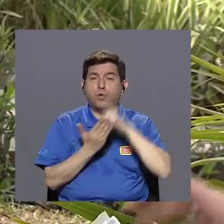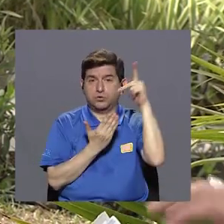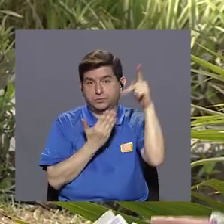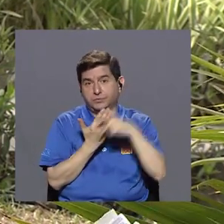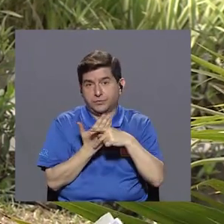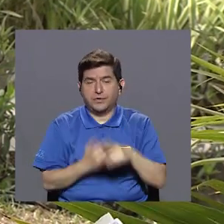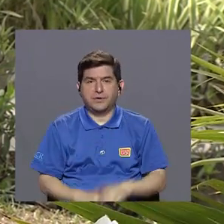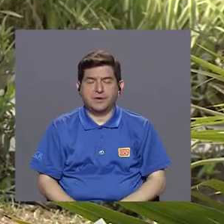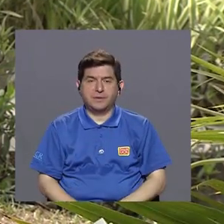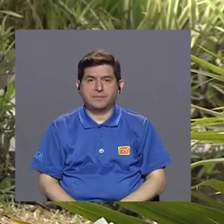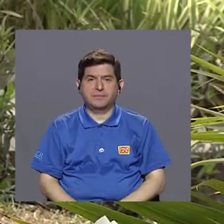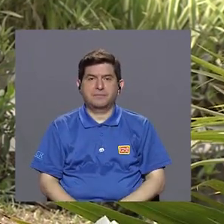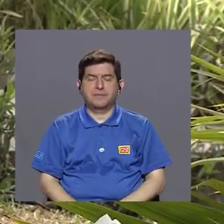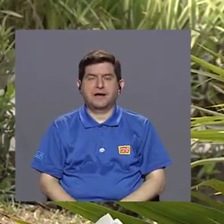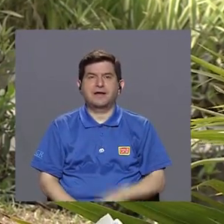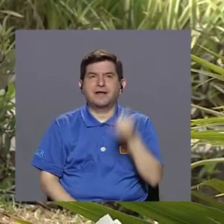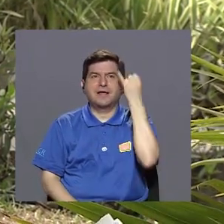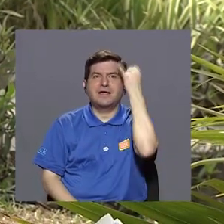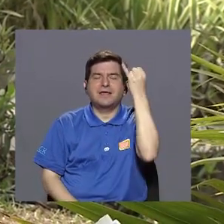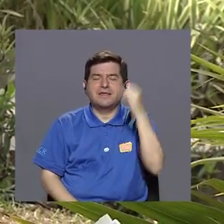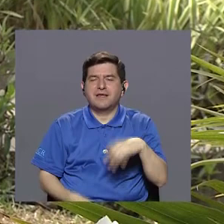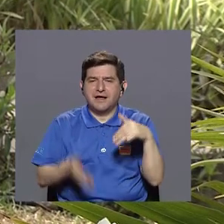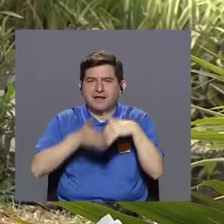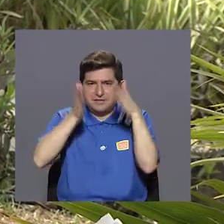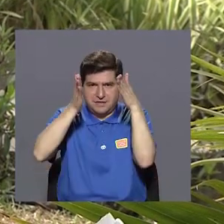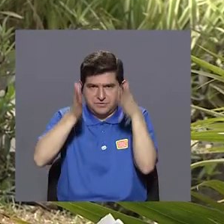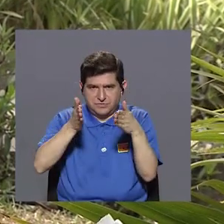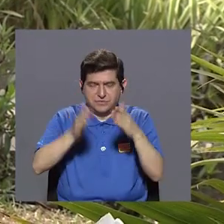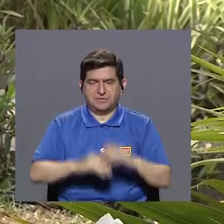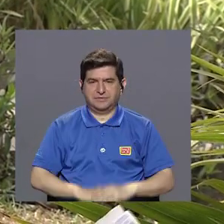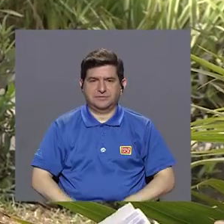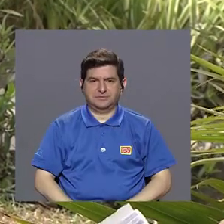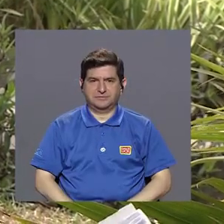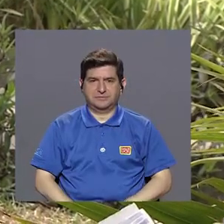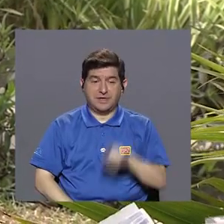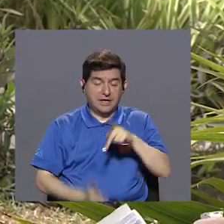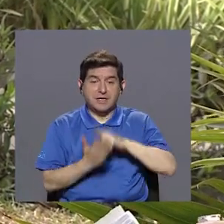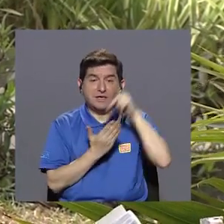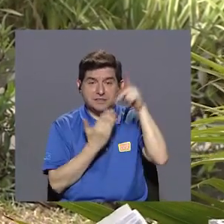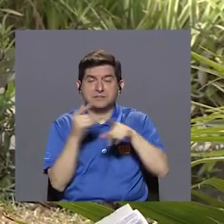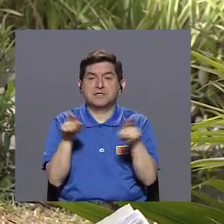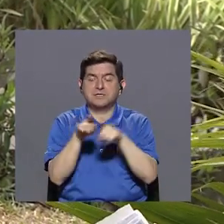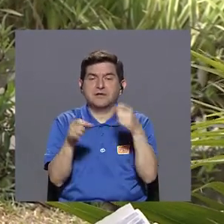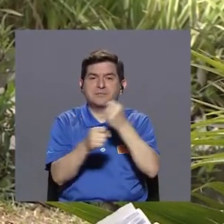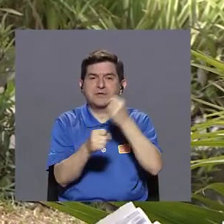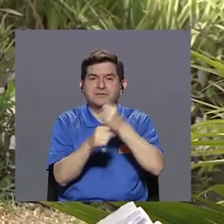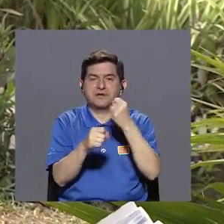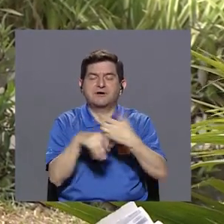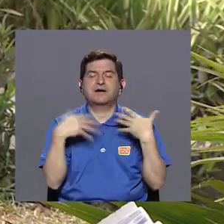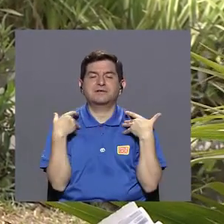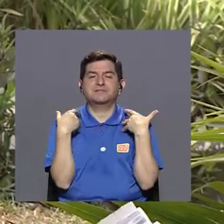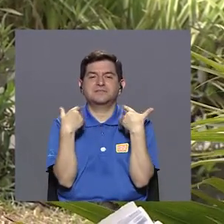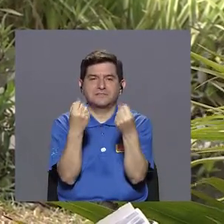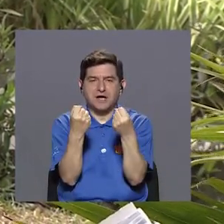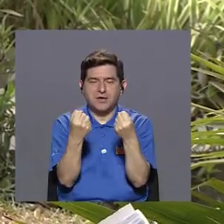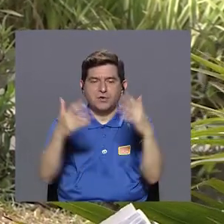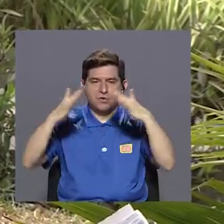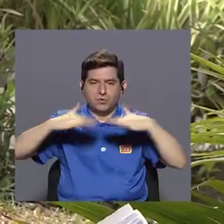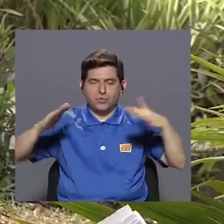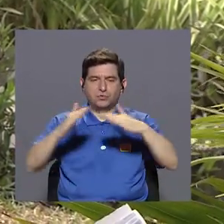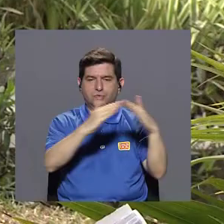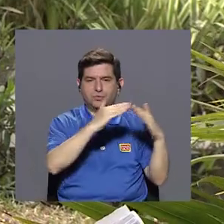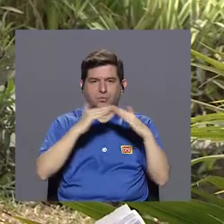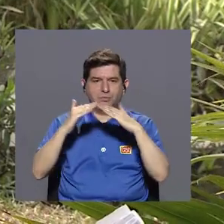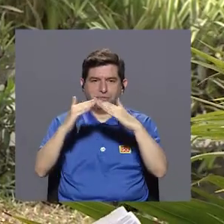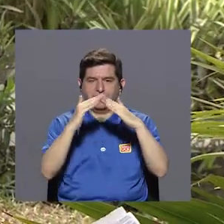otro programa que es el del programa de iniciativas estudiantiles. que también trabajan el tema de salud en